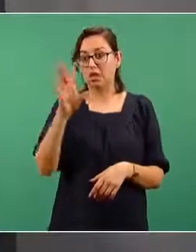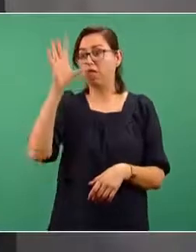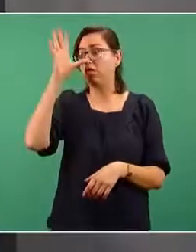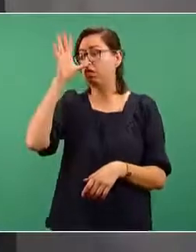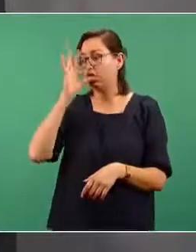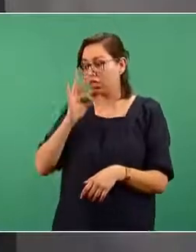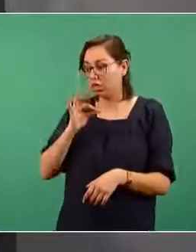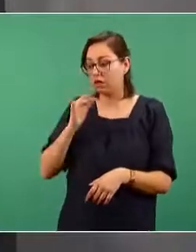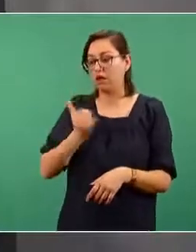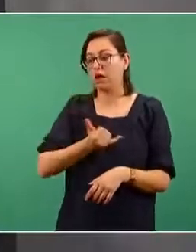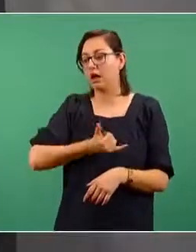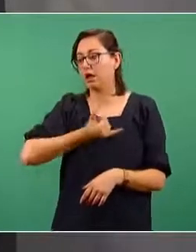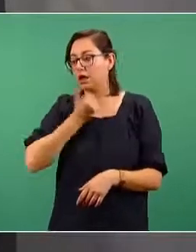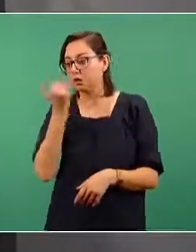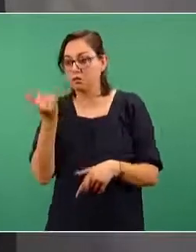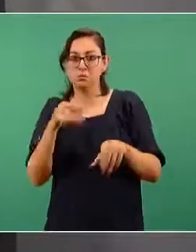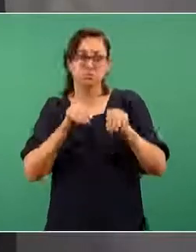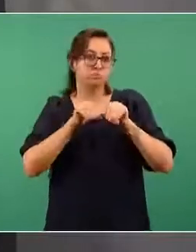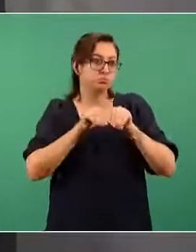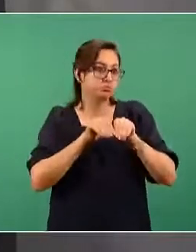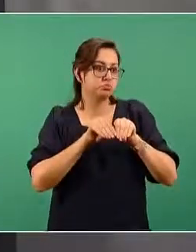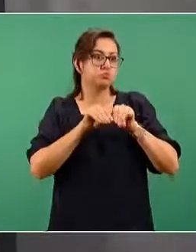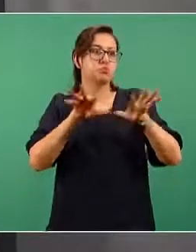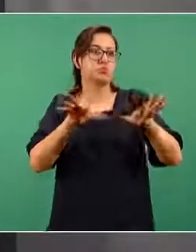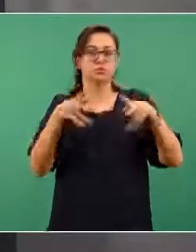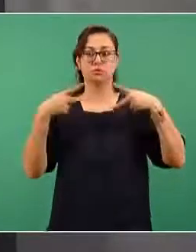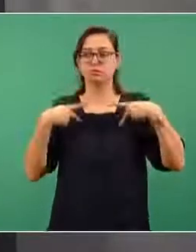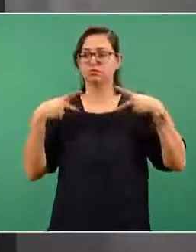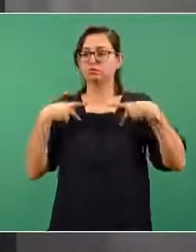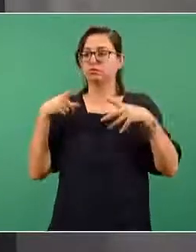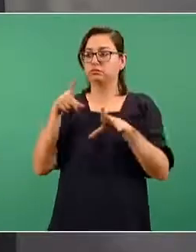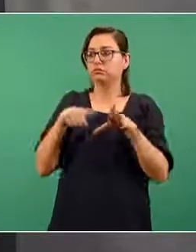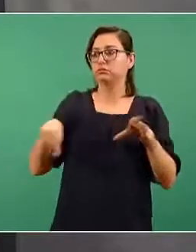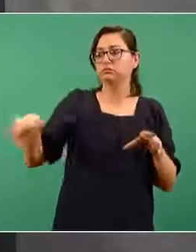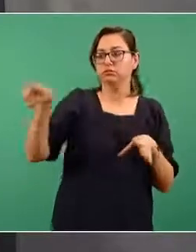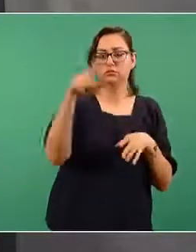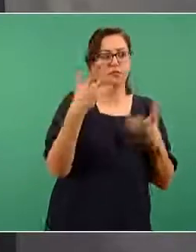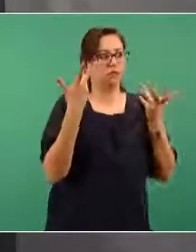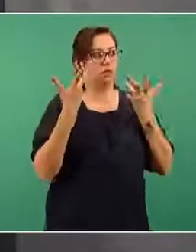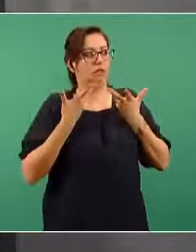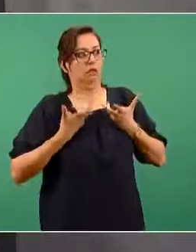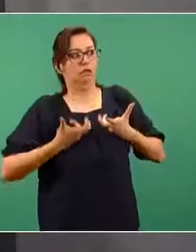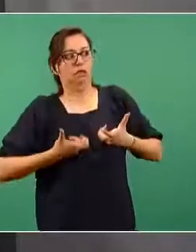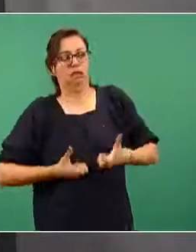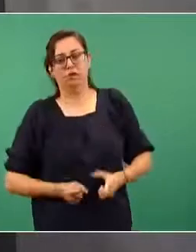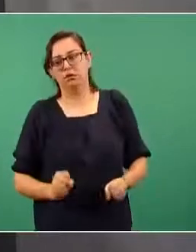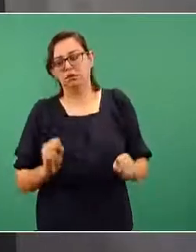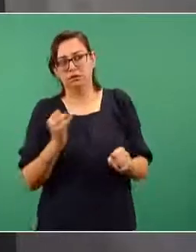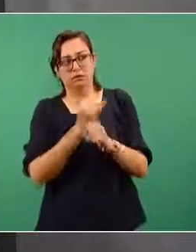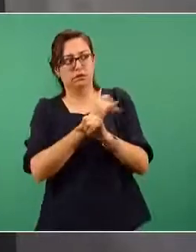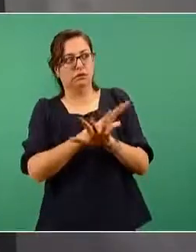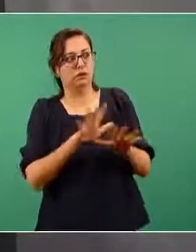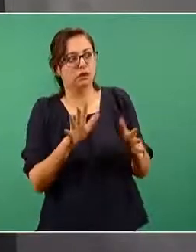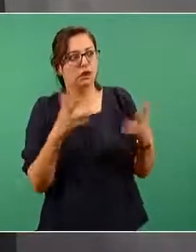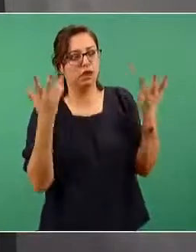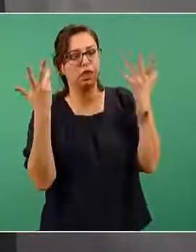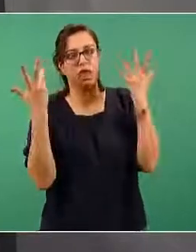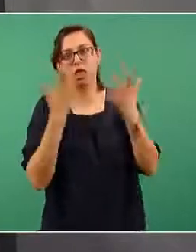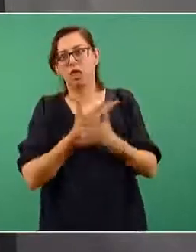los propios medios de información, pudieran estimular una distorsión de la información